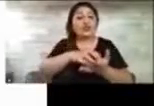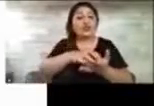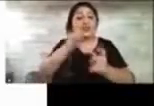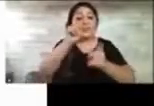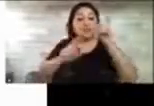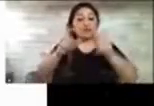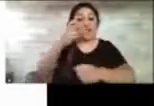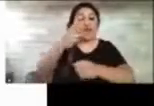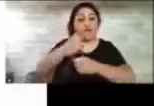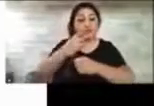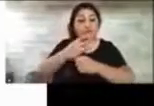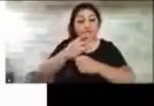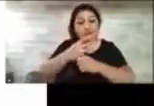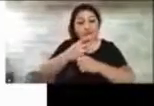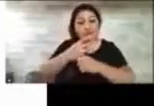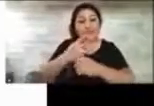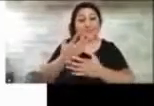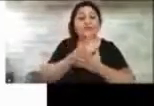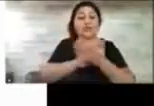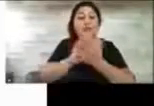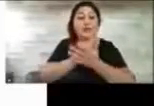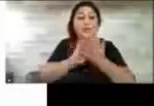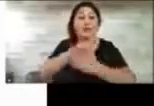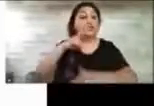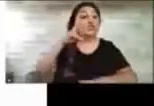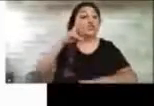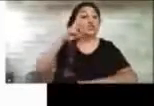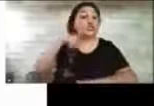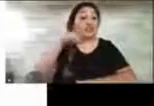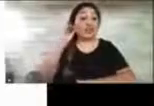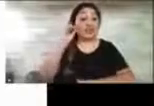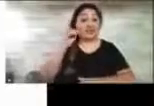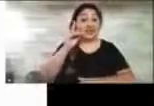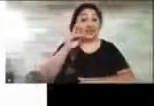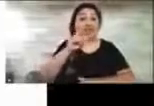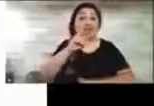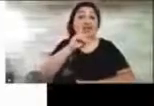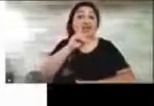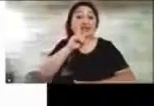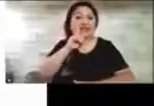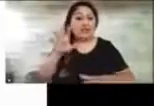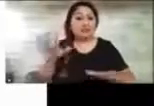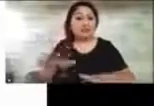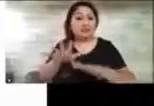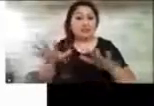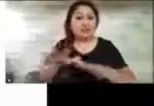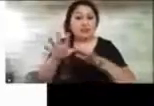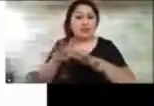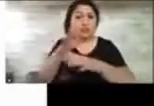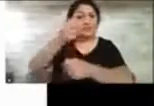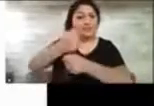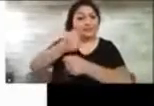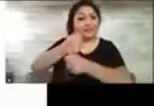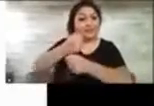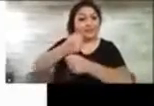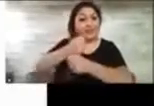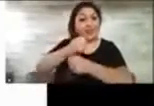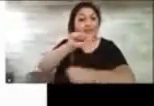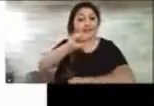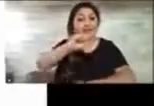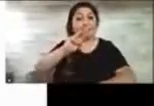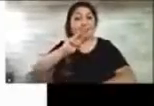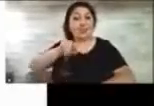ítem personas sin discapacidad que tienen activamente ocupado laboralmente el